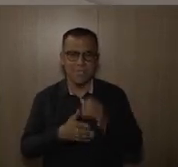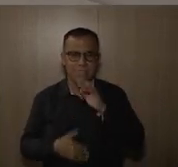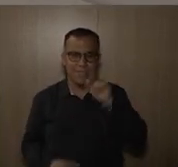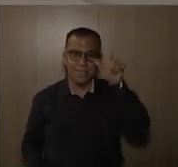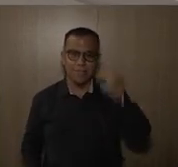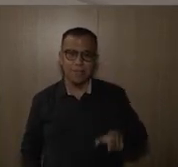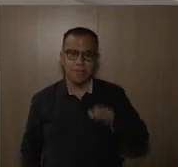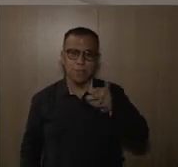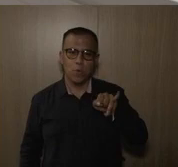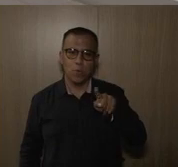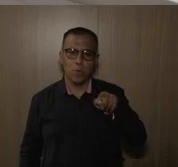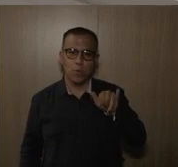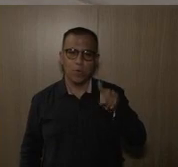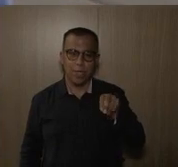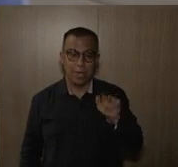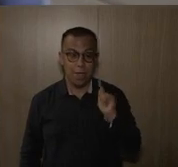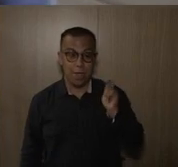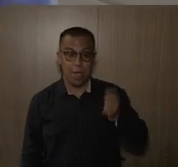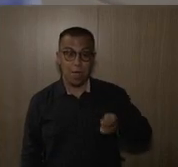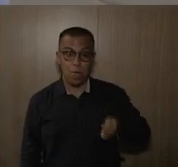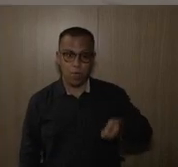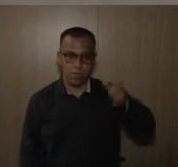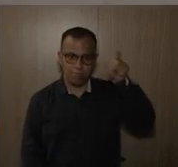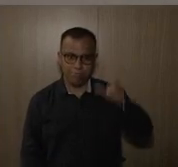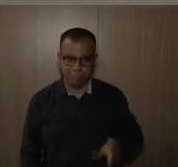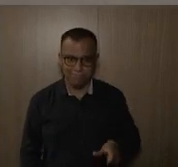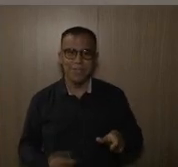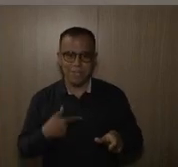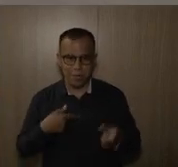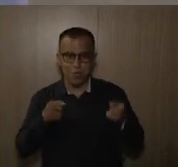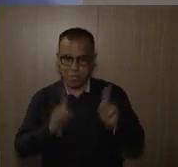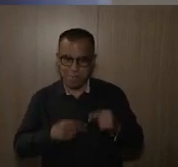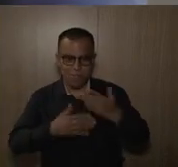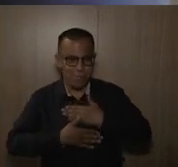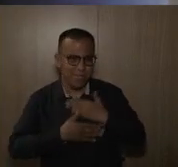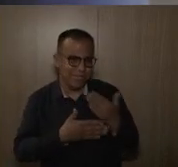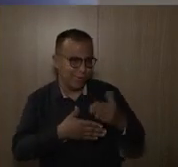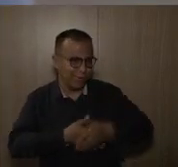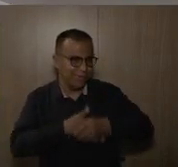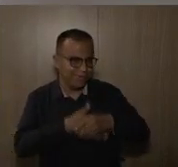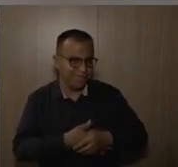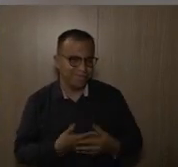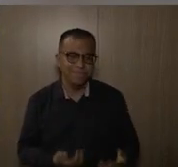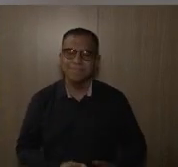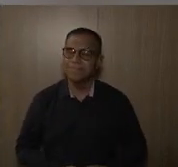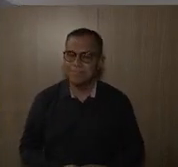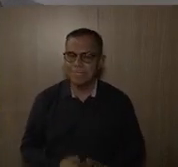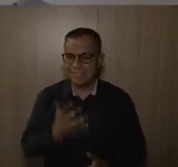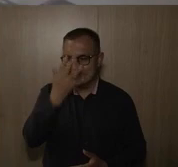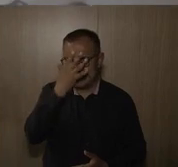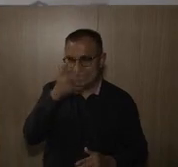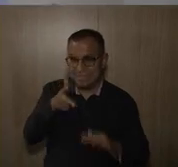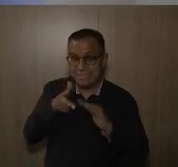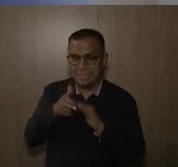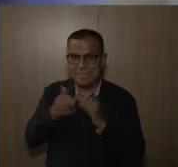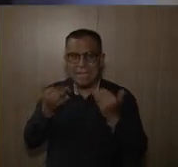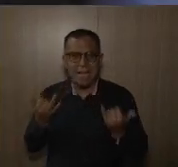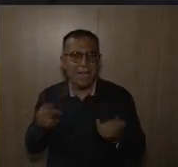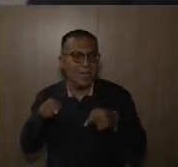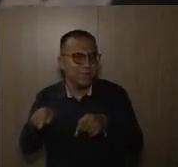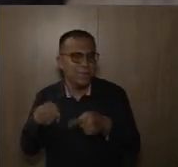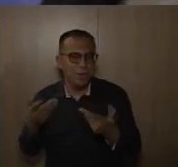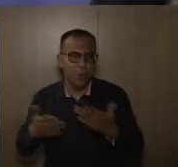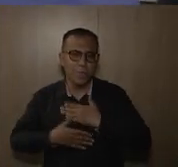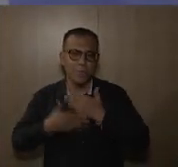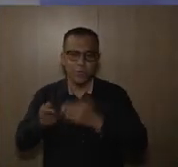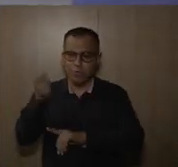Juliana es abogada de sala. Y yo también voy a saludarla por aquí. Juliana, Permítame interrumpirla un momento para preguntarle sobre su